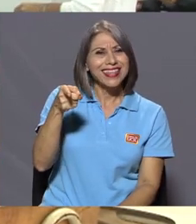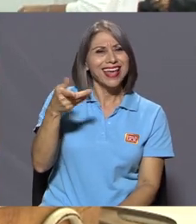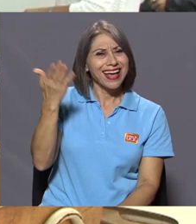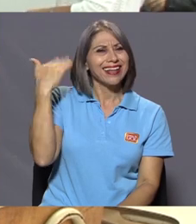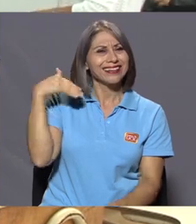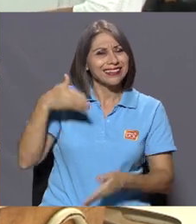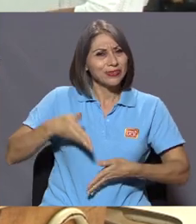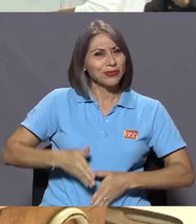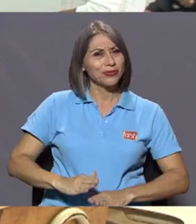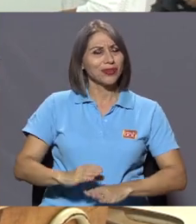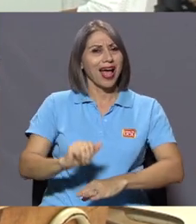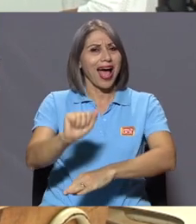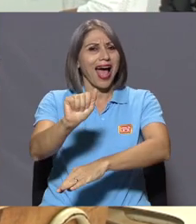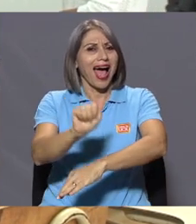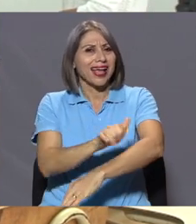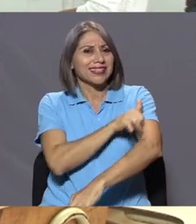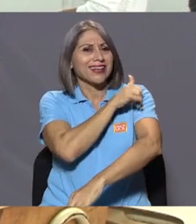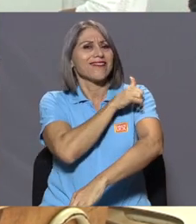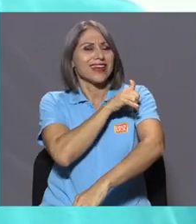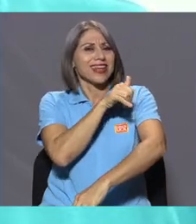Aserrí y parece que ella